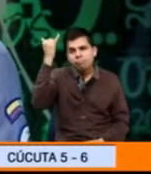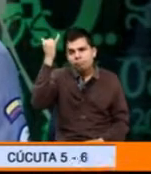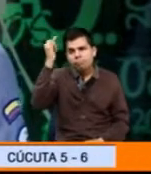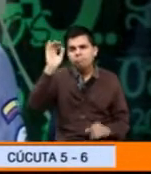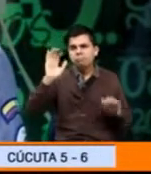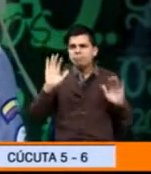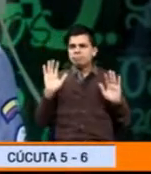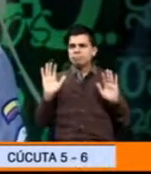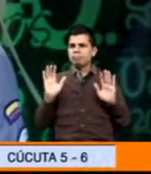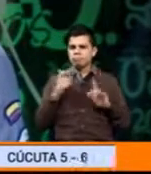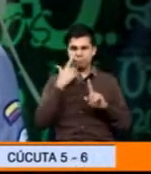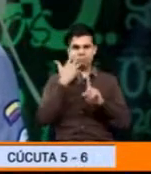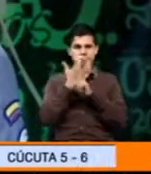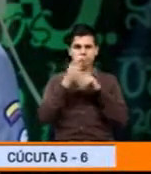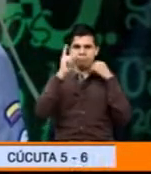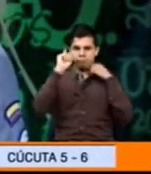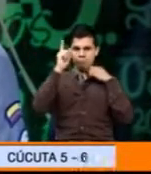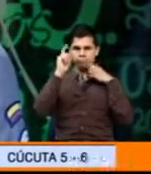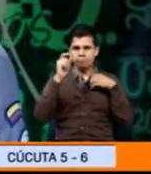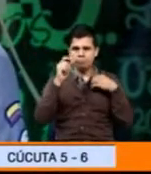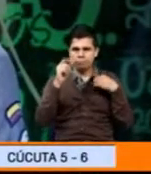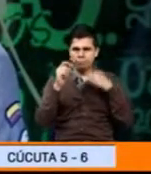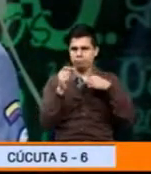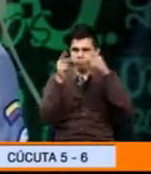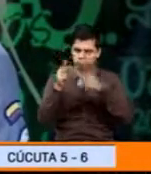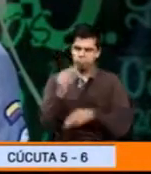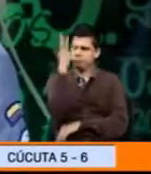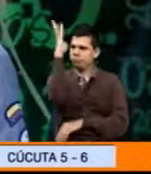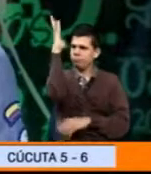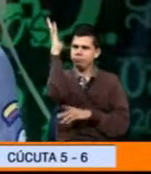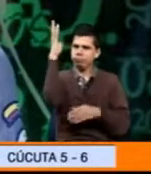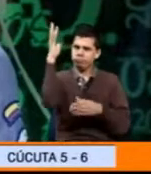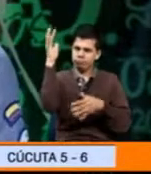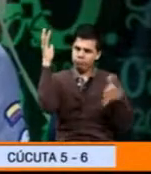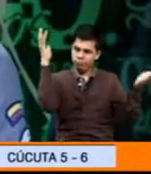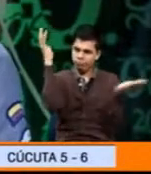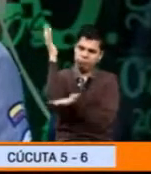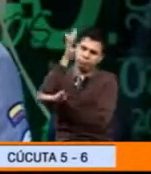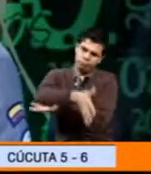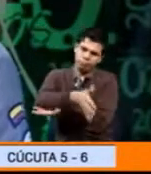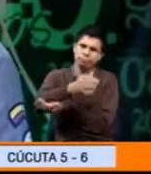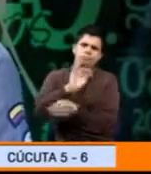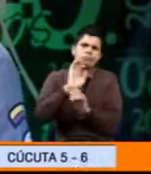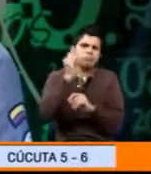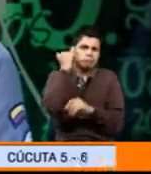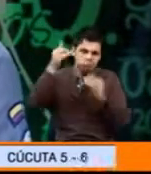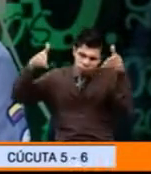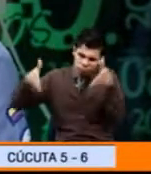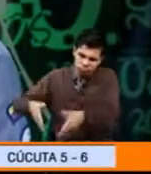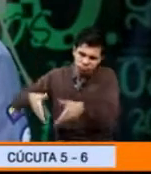que tendría algún impacto político. Seguramente el ciudadano, cuando ve que su árbol se lo van a talar, pues le duele ya la naturaleza. Pero creo que hay otras